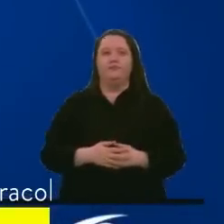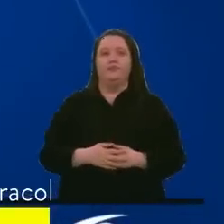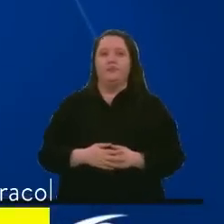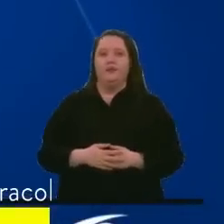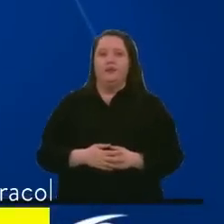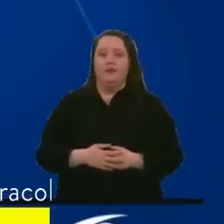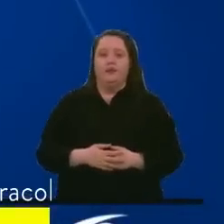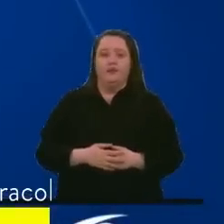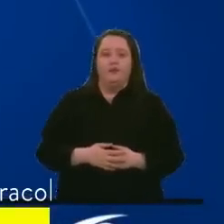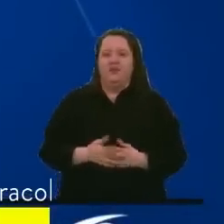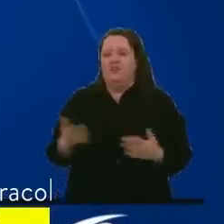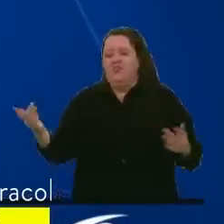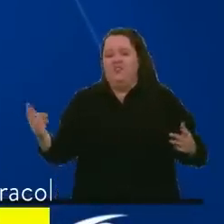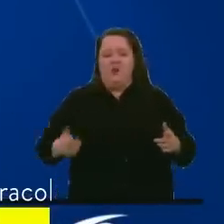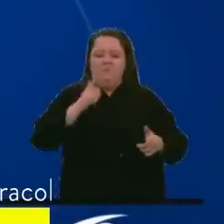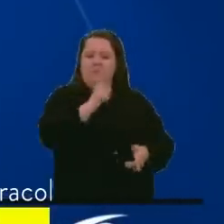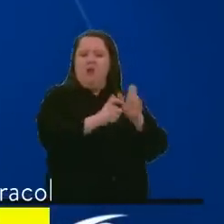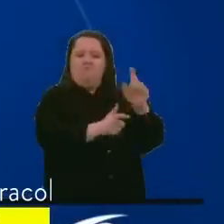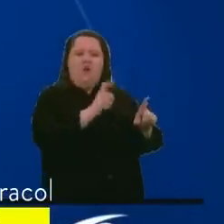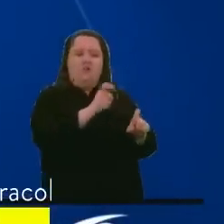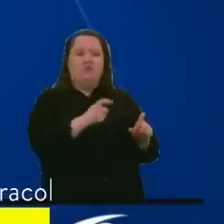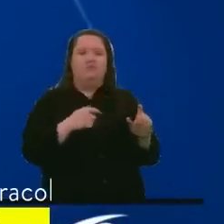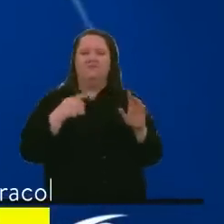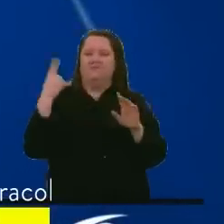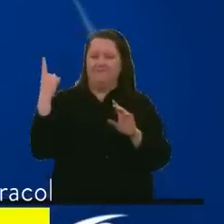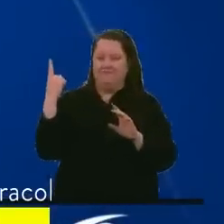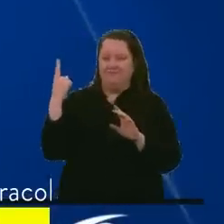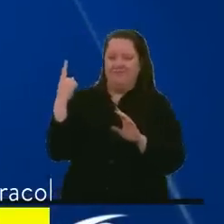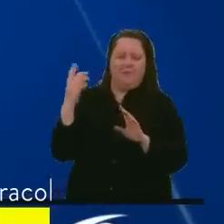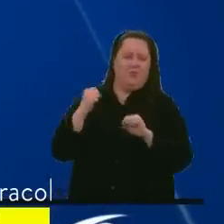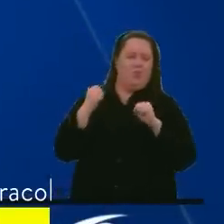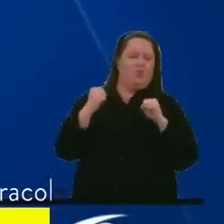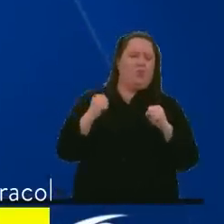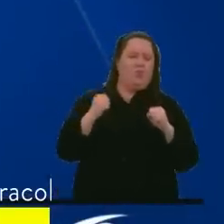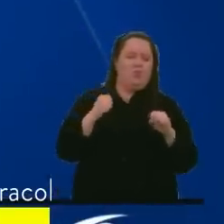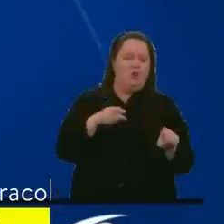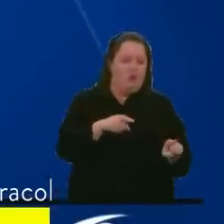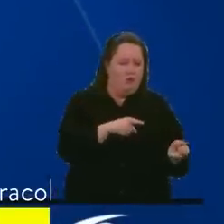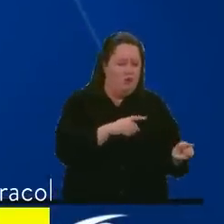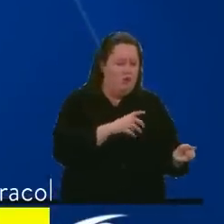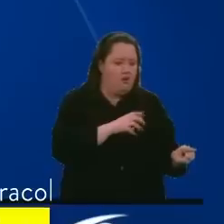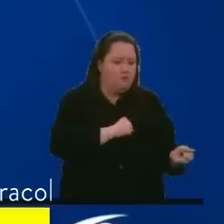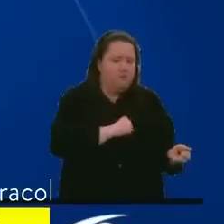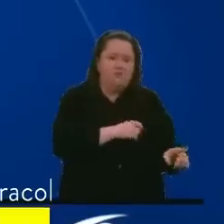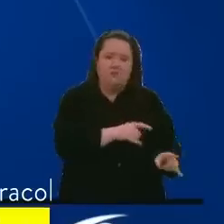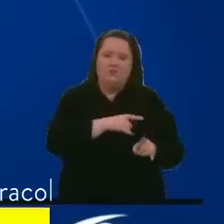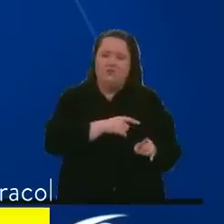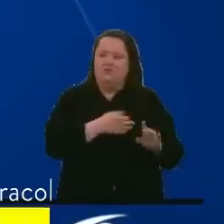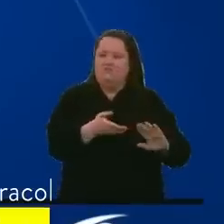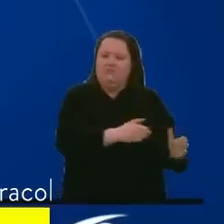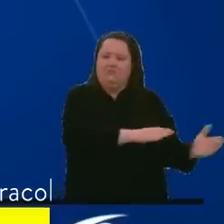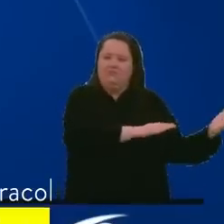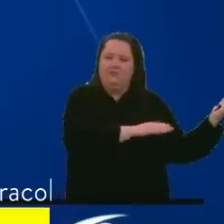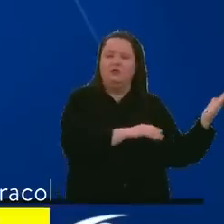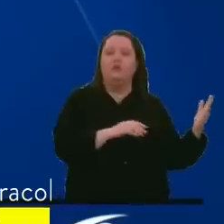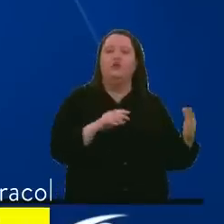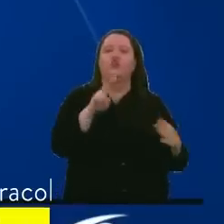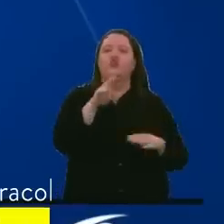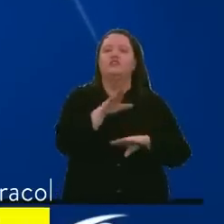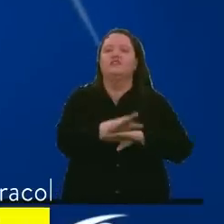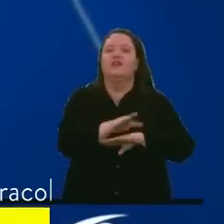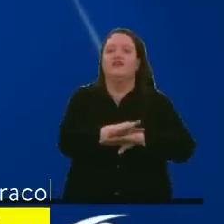Fue un atentado sanguinario. Las imágenes son crudas y dimensionan el dolor que produce esta masacre. Sucedió a las 2 de la